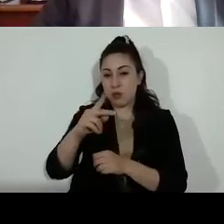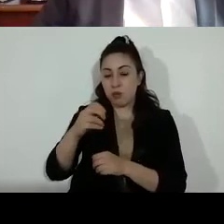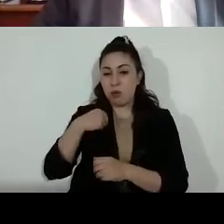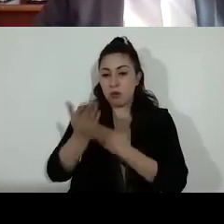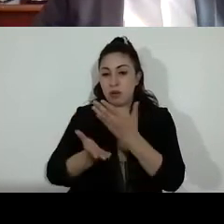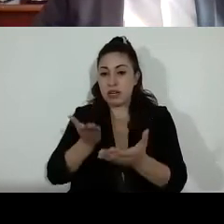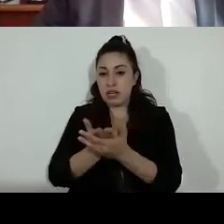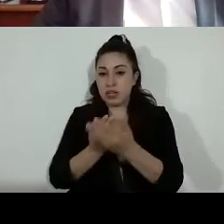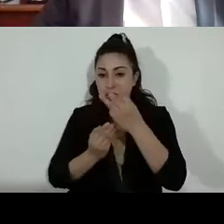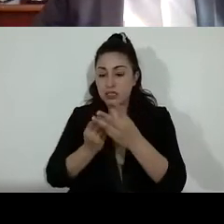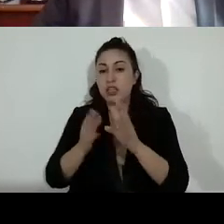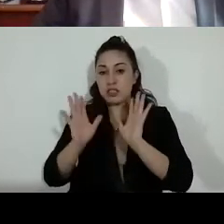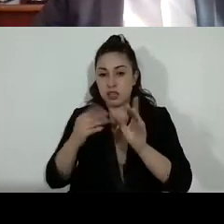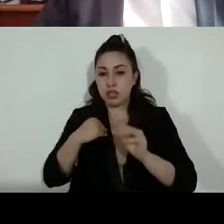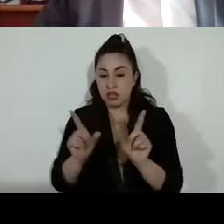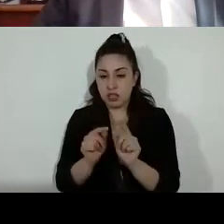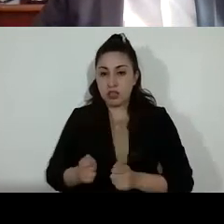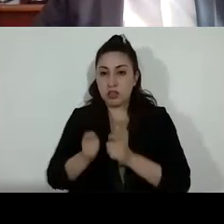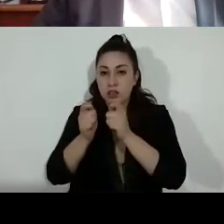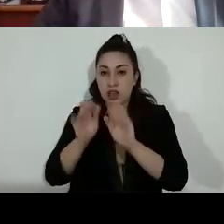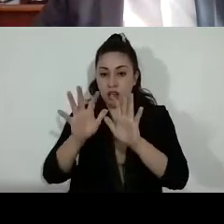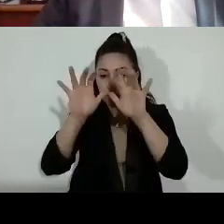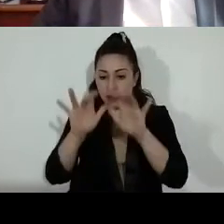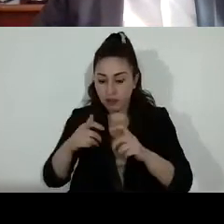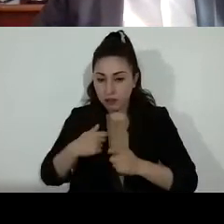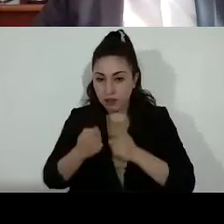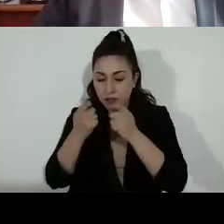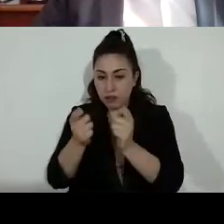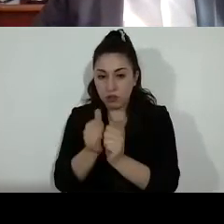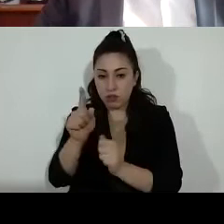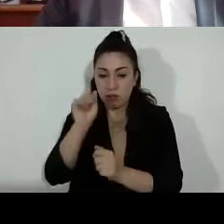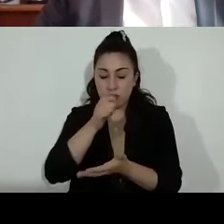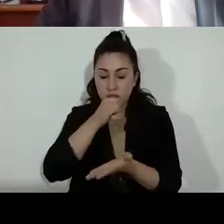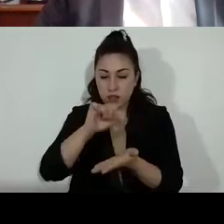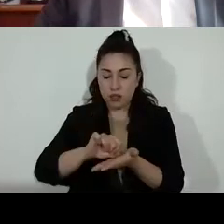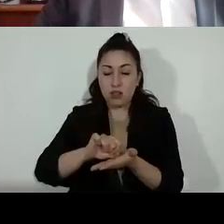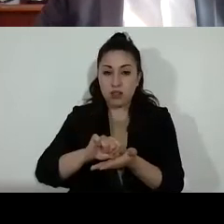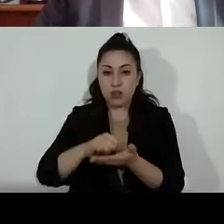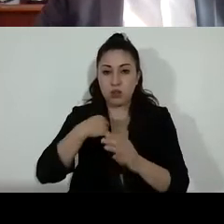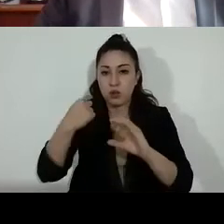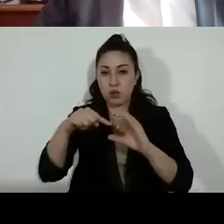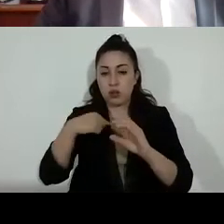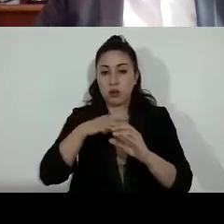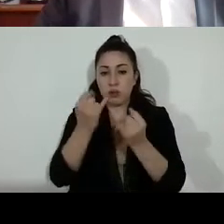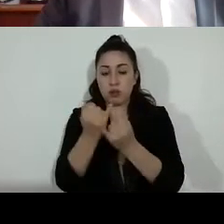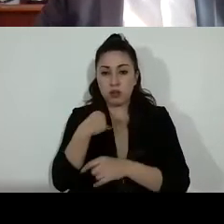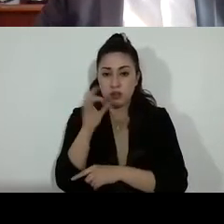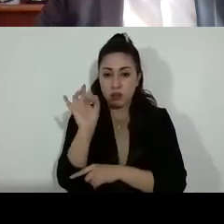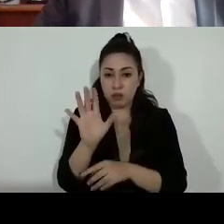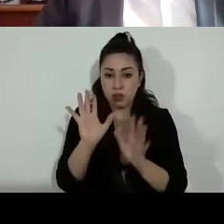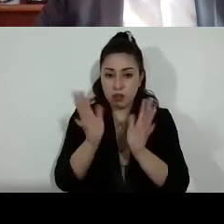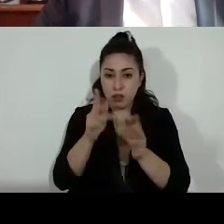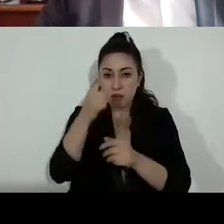de manera concreta, lo hicimos llegar por escrito, están ahí en su correo por si quieren